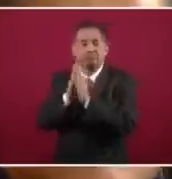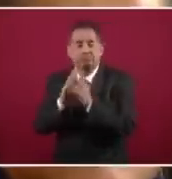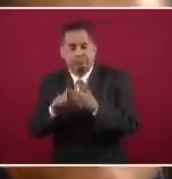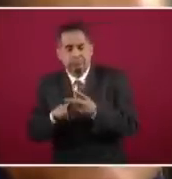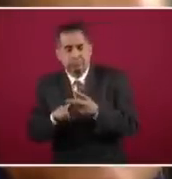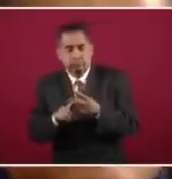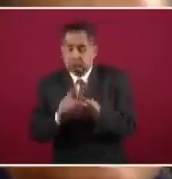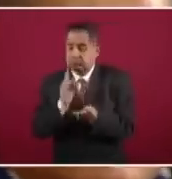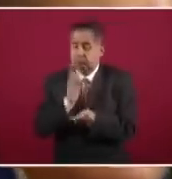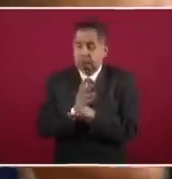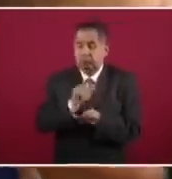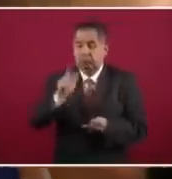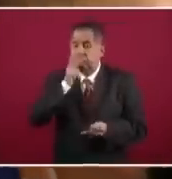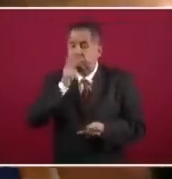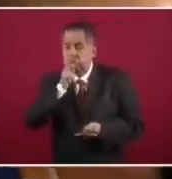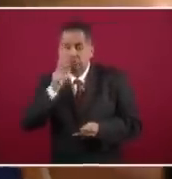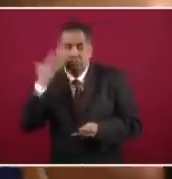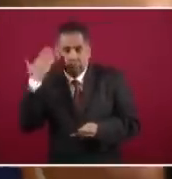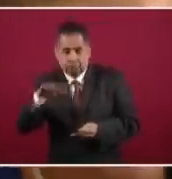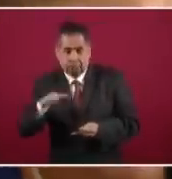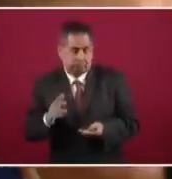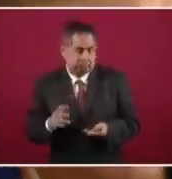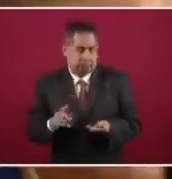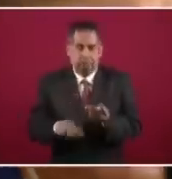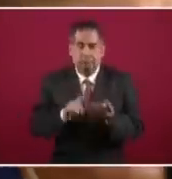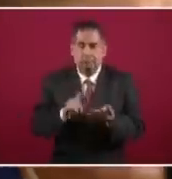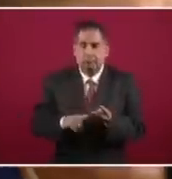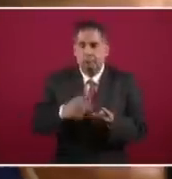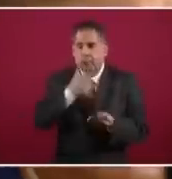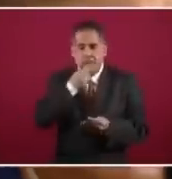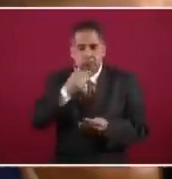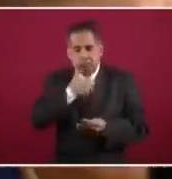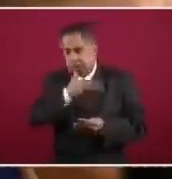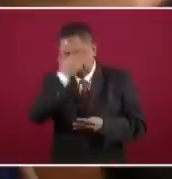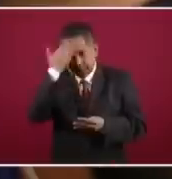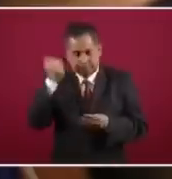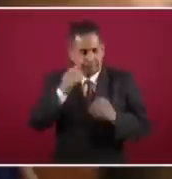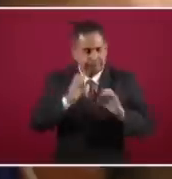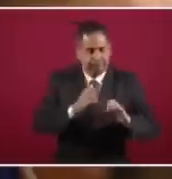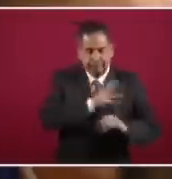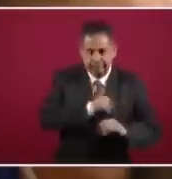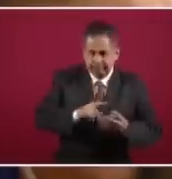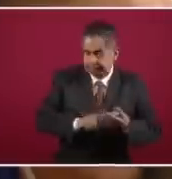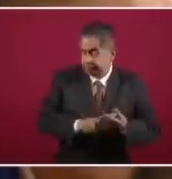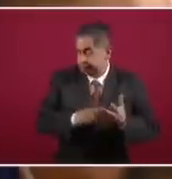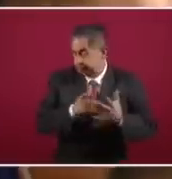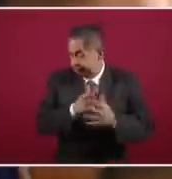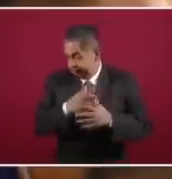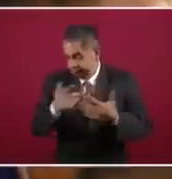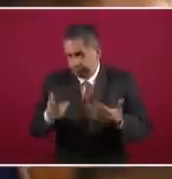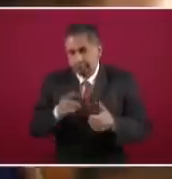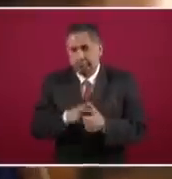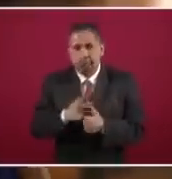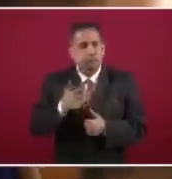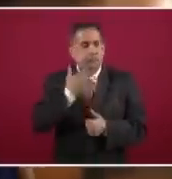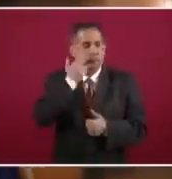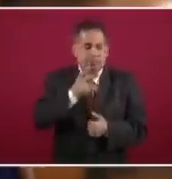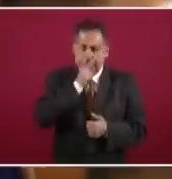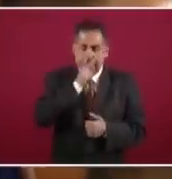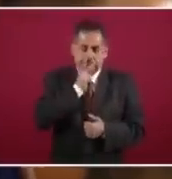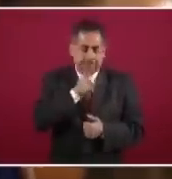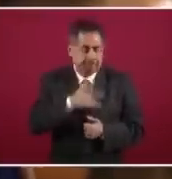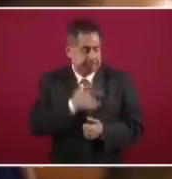las madres saben qué necesitan los hijos, los hombres no saben cuidar a los hijos, no existe el instinto